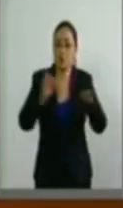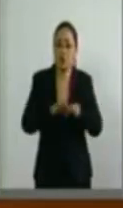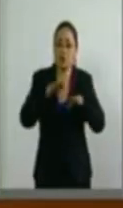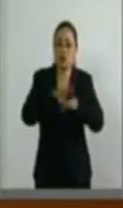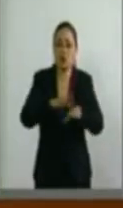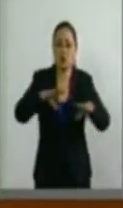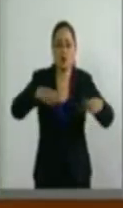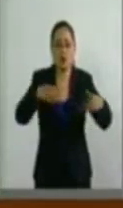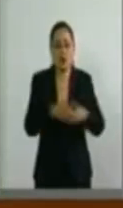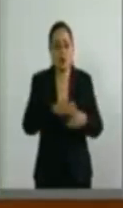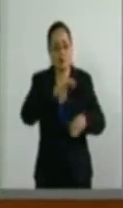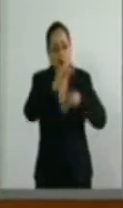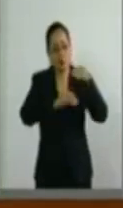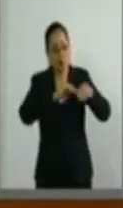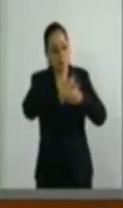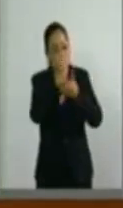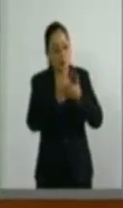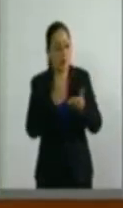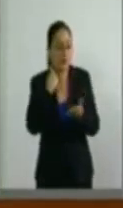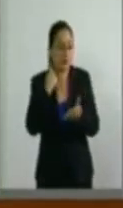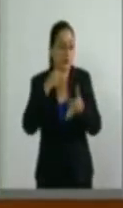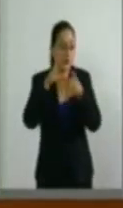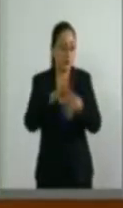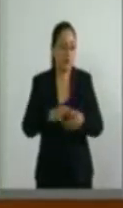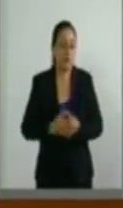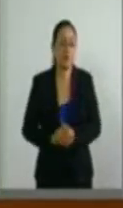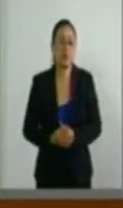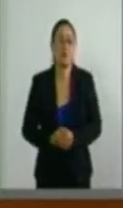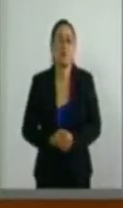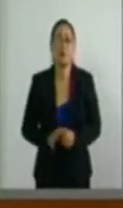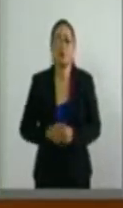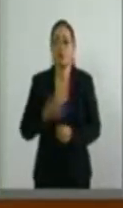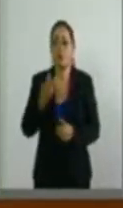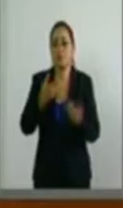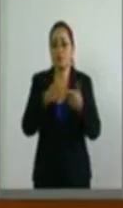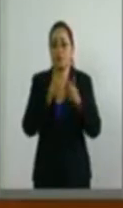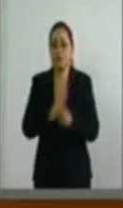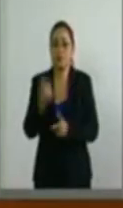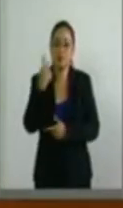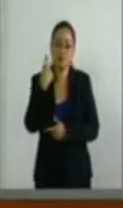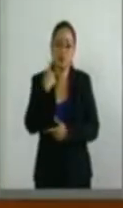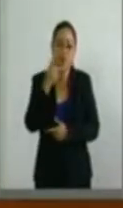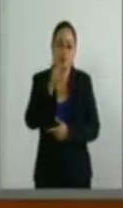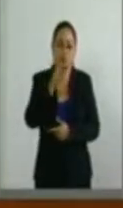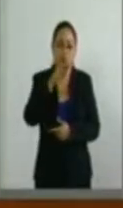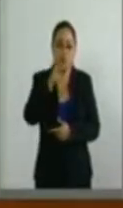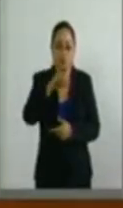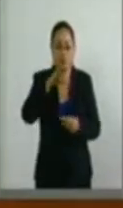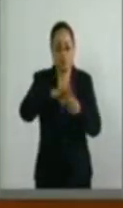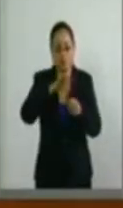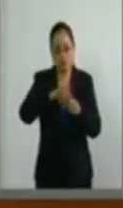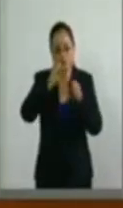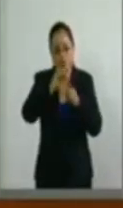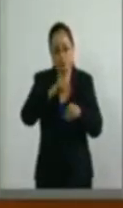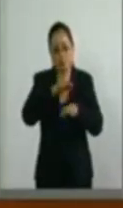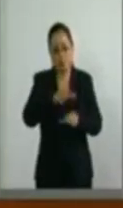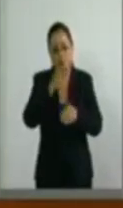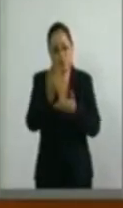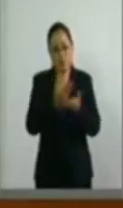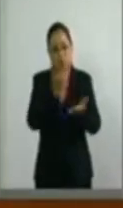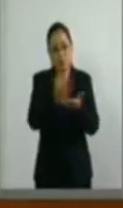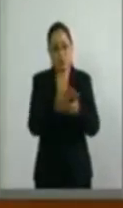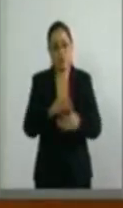diseño de la política pública. Por ello, el Grupo Parlamentario del PRI votará a favor de la propuesta.